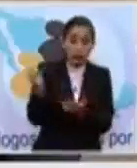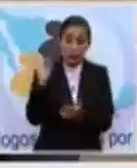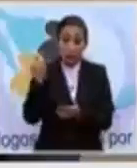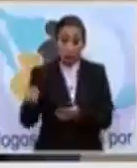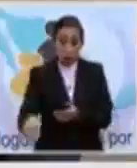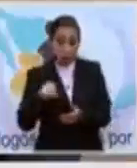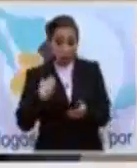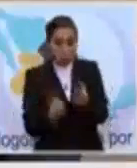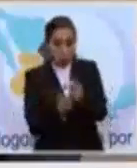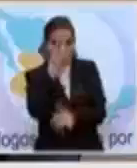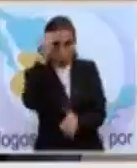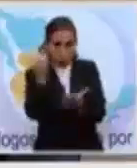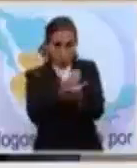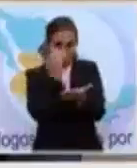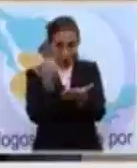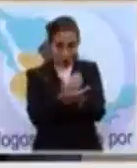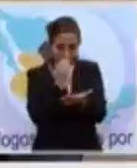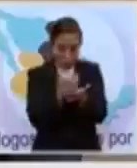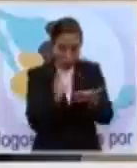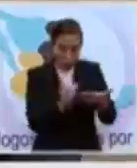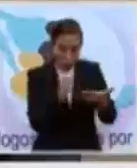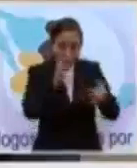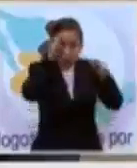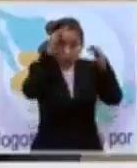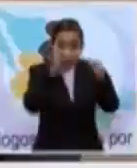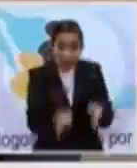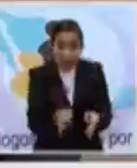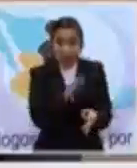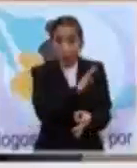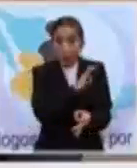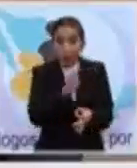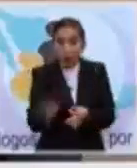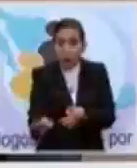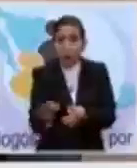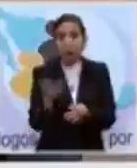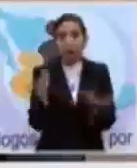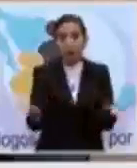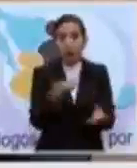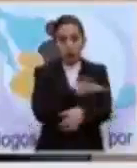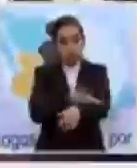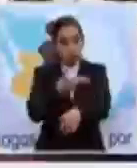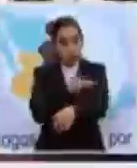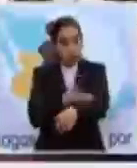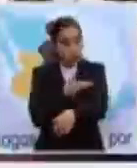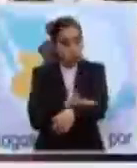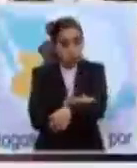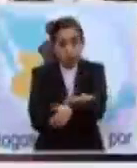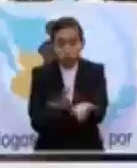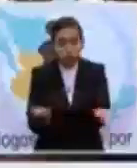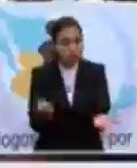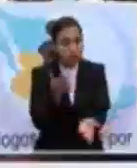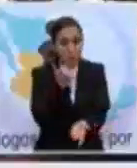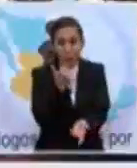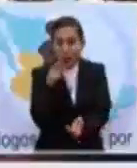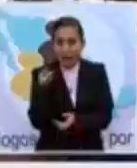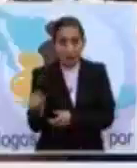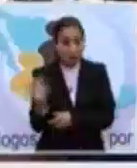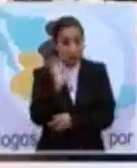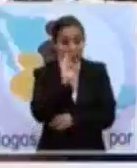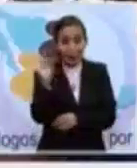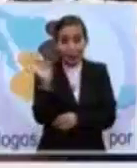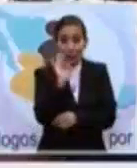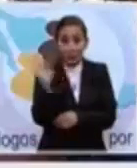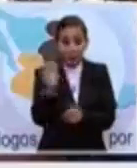de actualizar el catálogo, realmente fueran resolutivos, lo que no son. Si el segmento